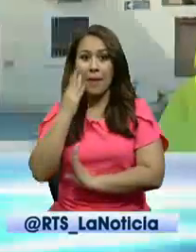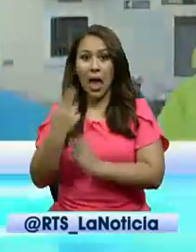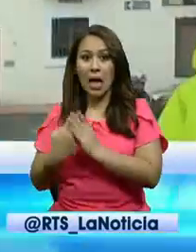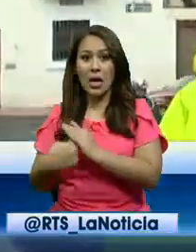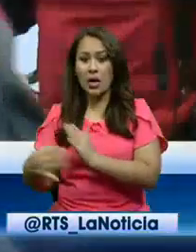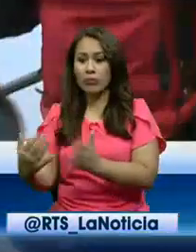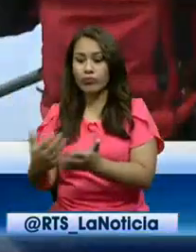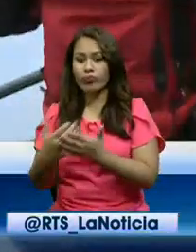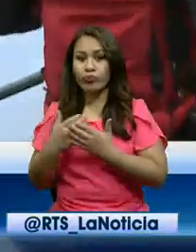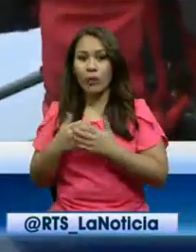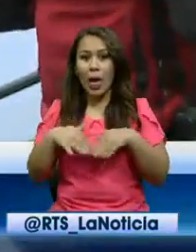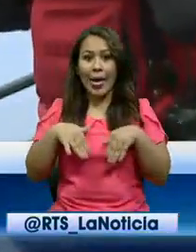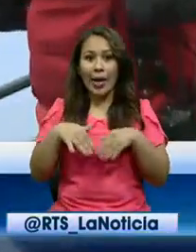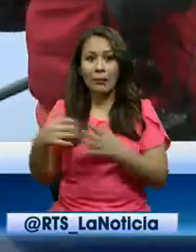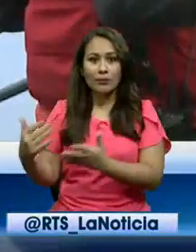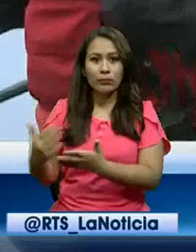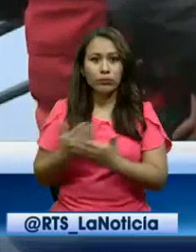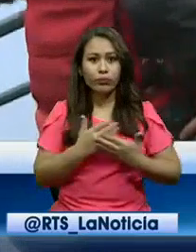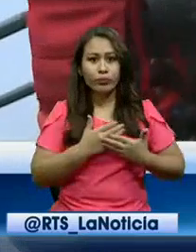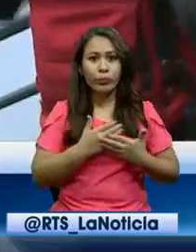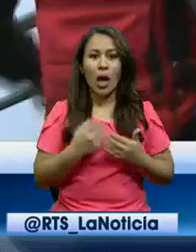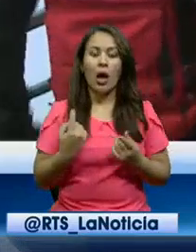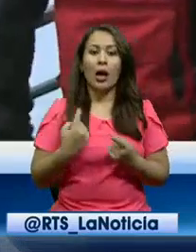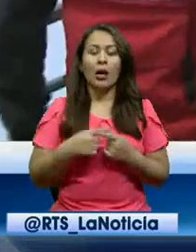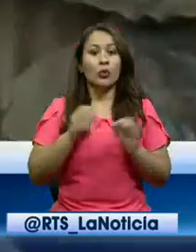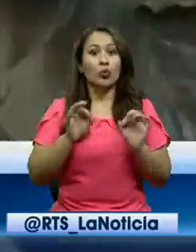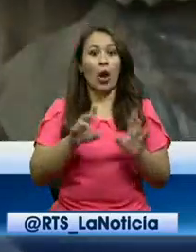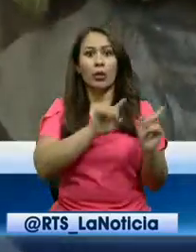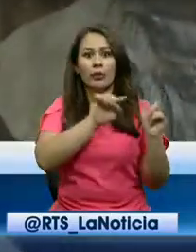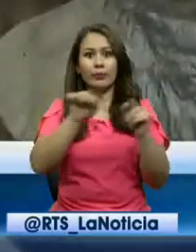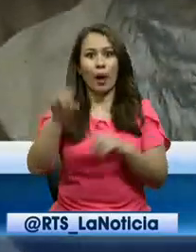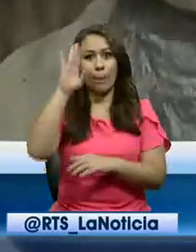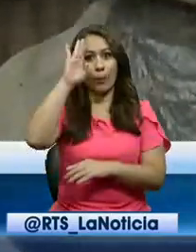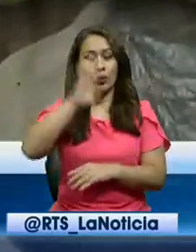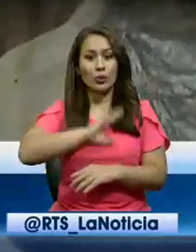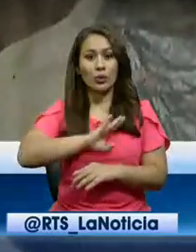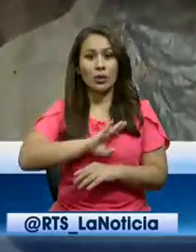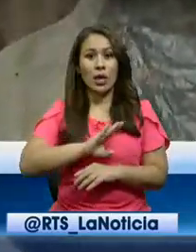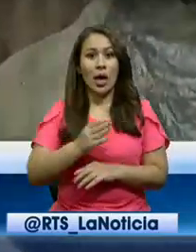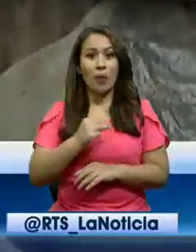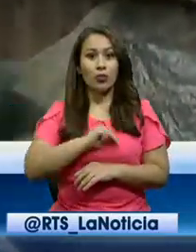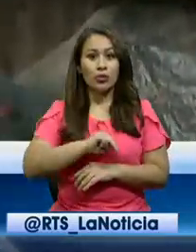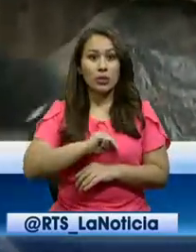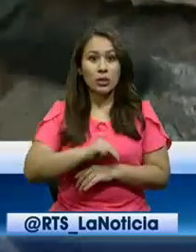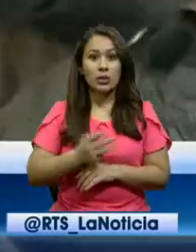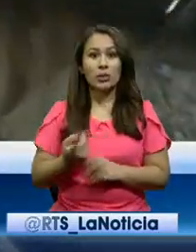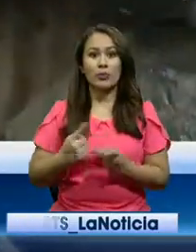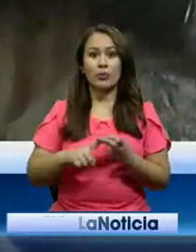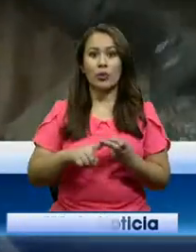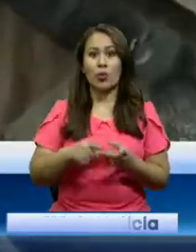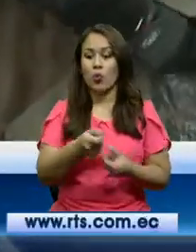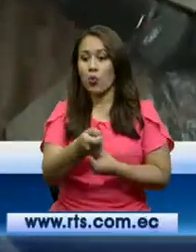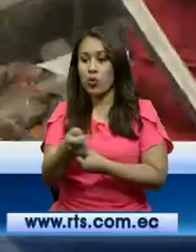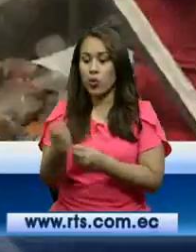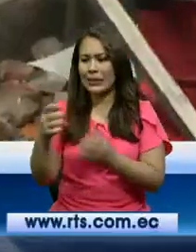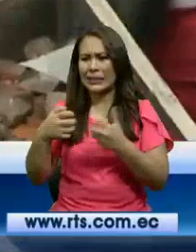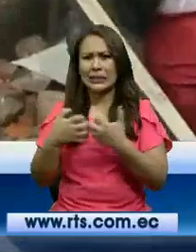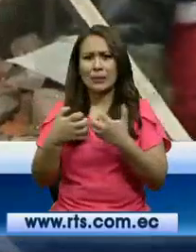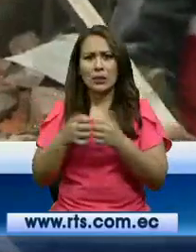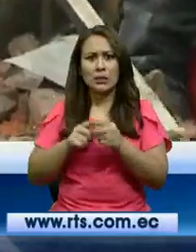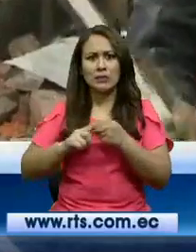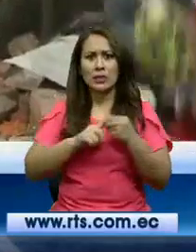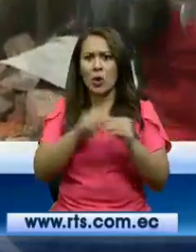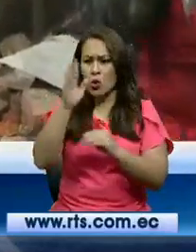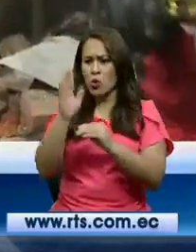a su mascota. Al lugar acudieron miembros del COE metropolitano y el cuerpo de bomberos que con maquinaria especializada